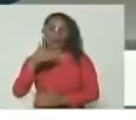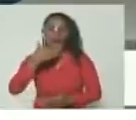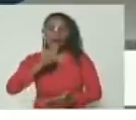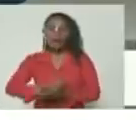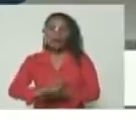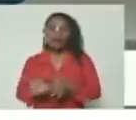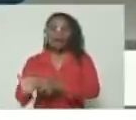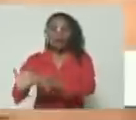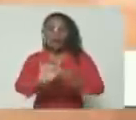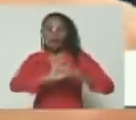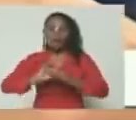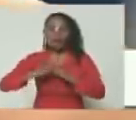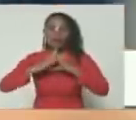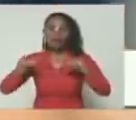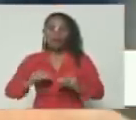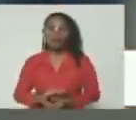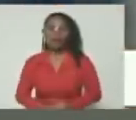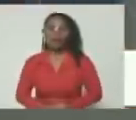todos, Brito,